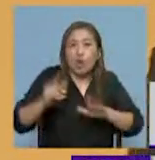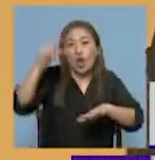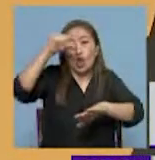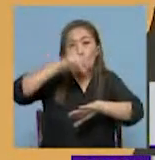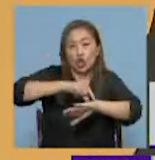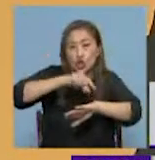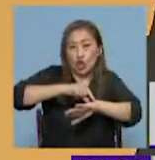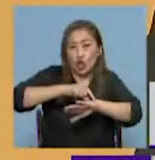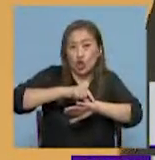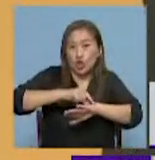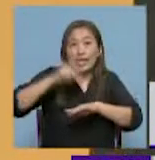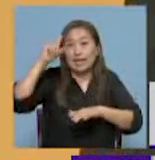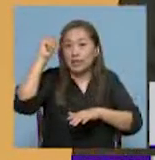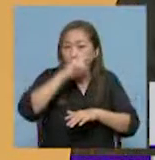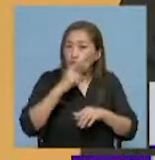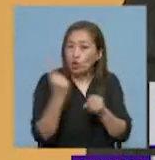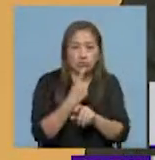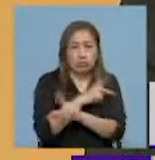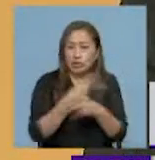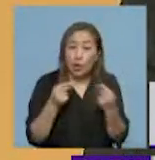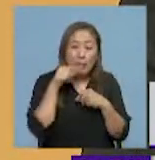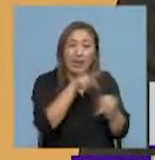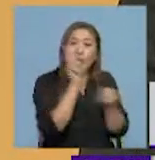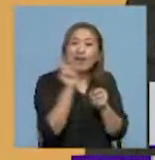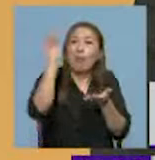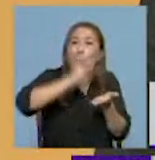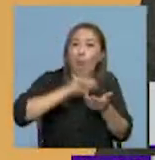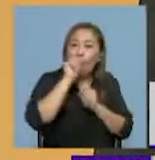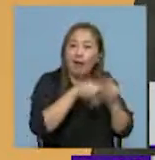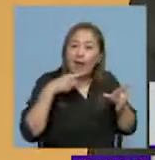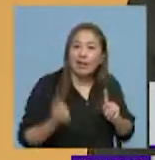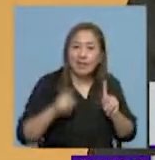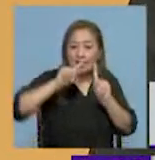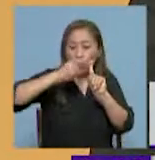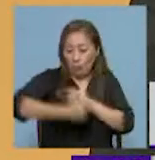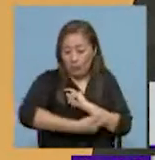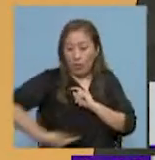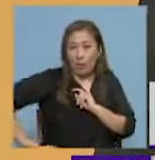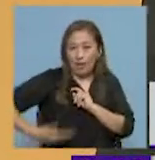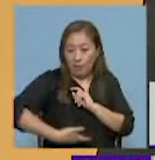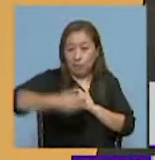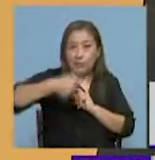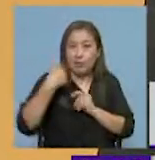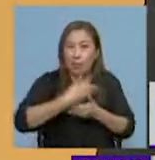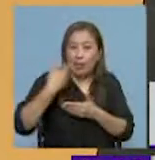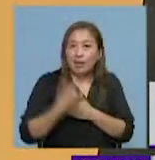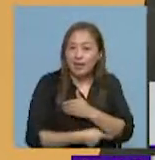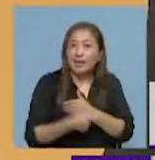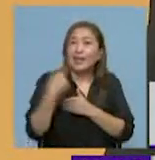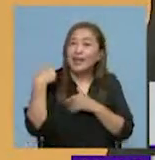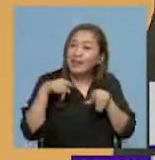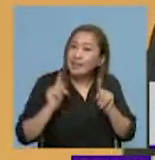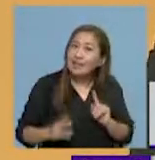los psicólogos opinaron que no que lo más seguro para esa niña es la cesárea lo cual también en este